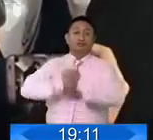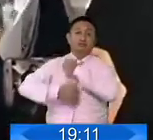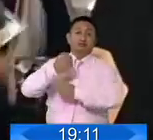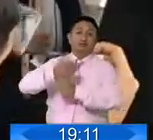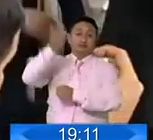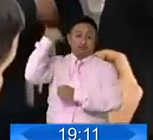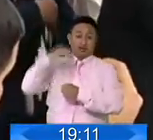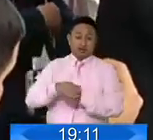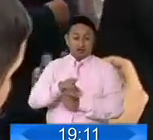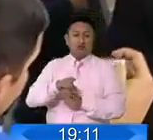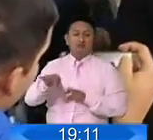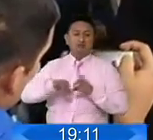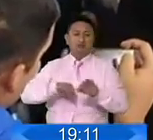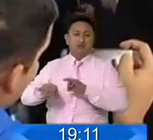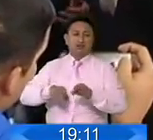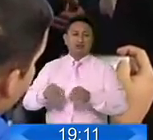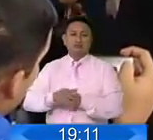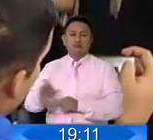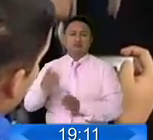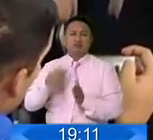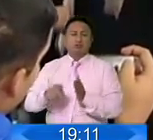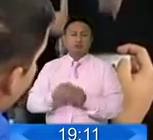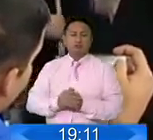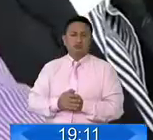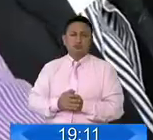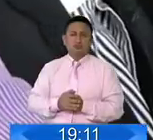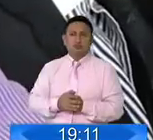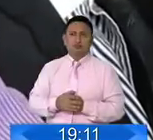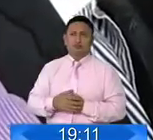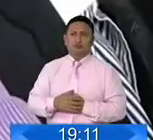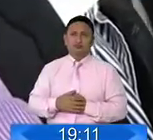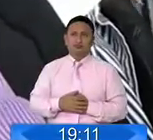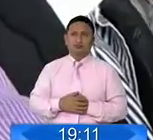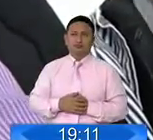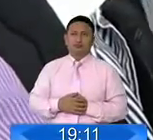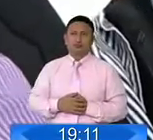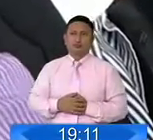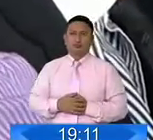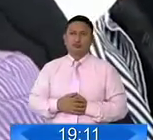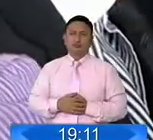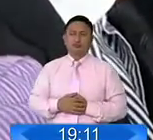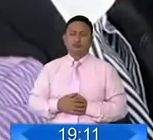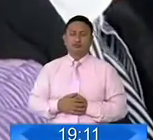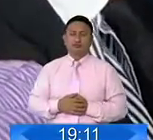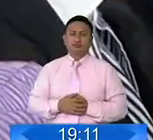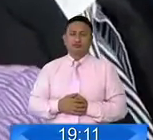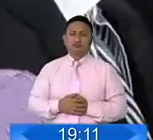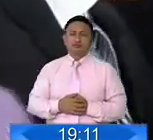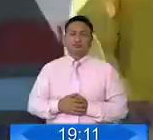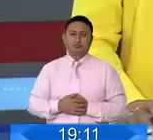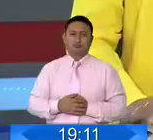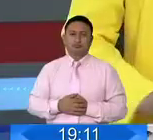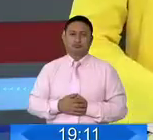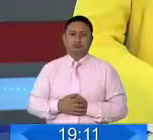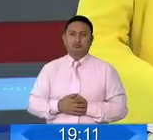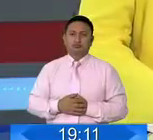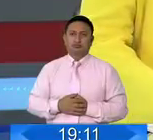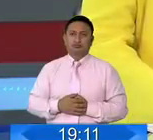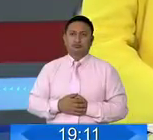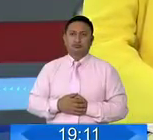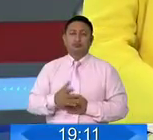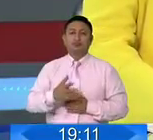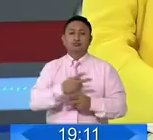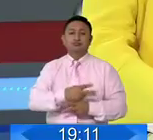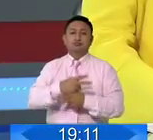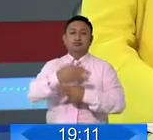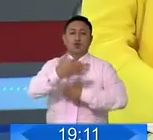deberán dar una explicación en el Ministerio Público, informó Jorge Escobar. El Consejo